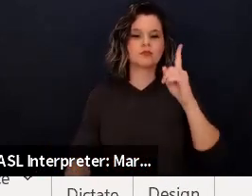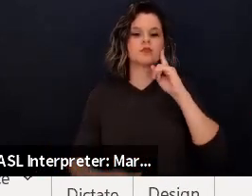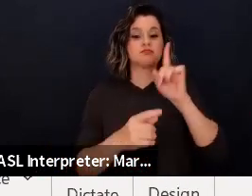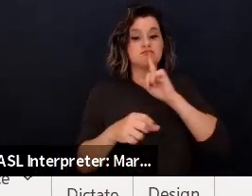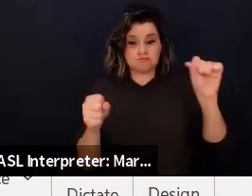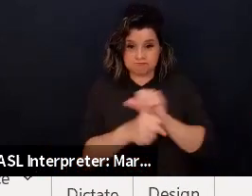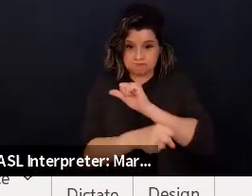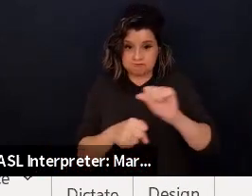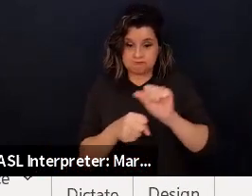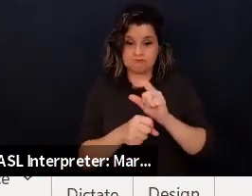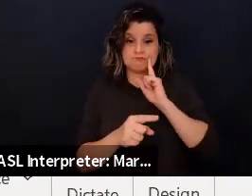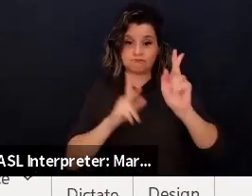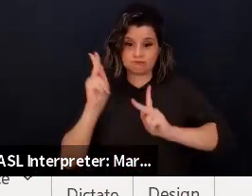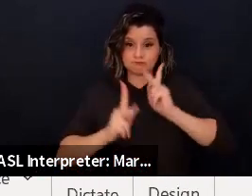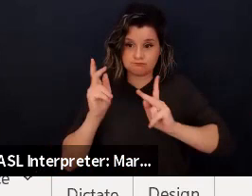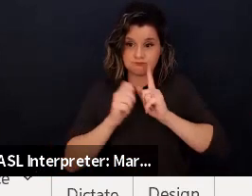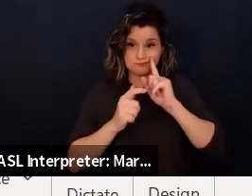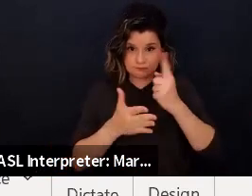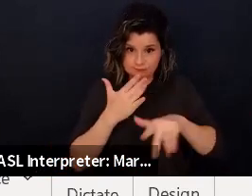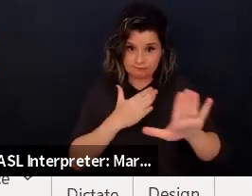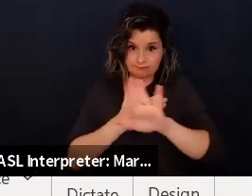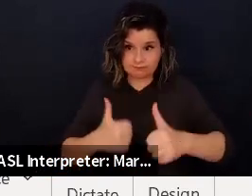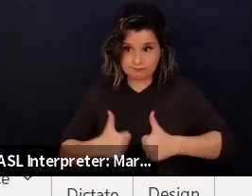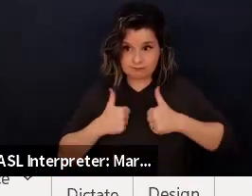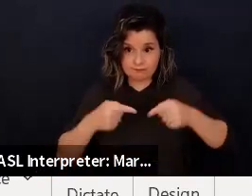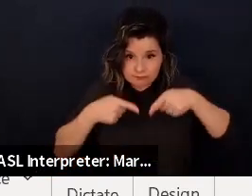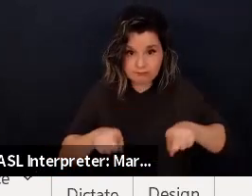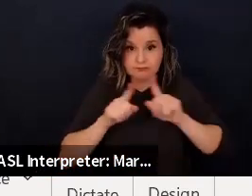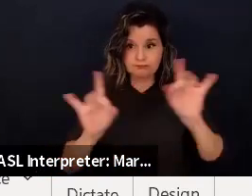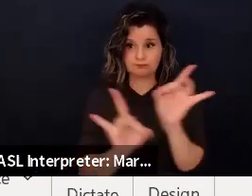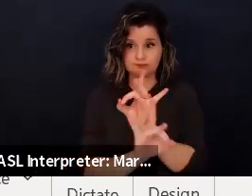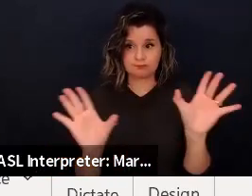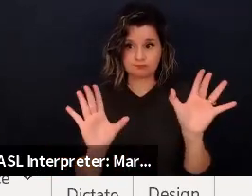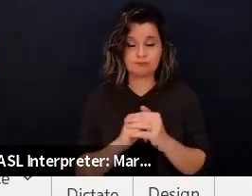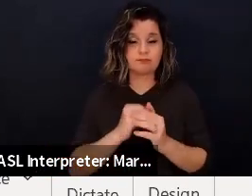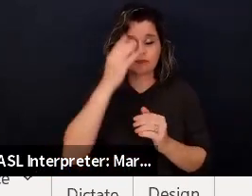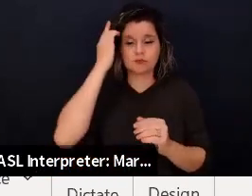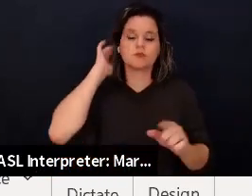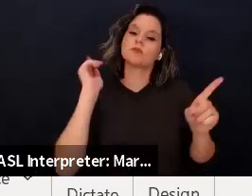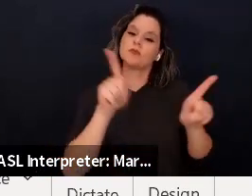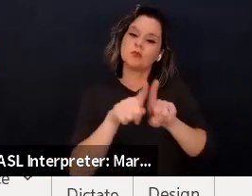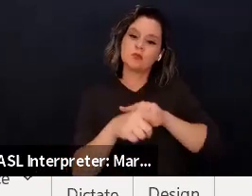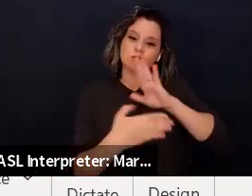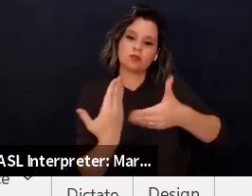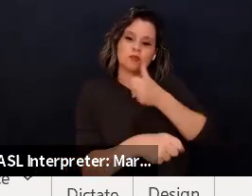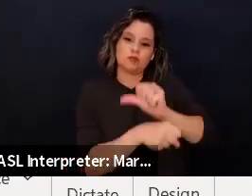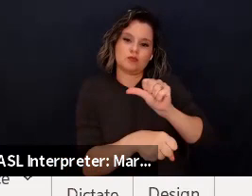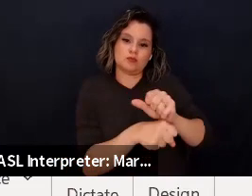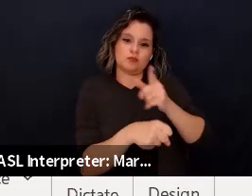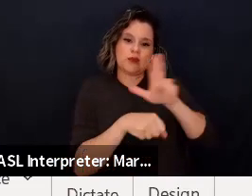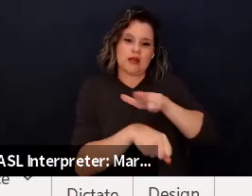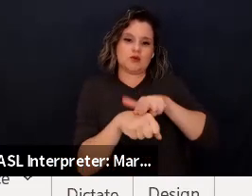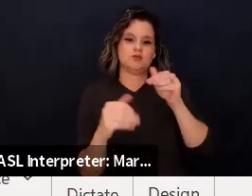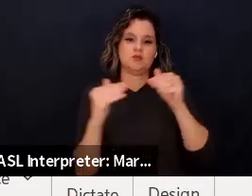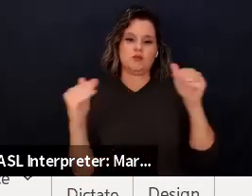realidad que las personas están viviendo durante esta pandemia, y los esfuerzos a nivel nacional para